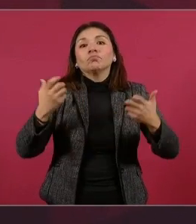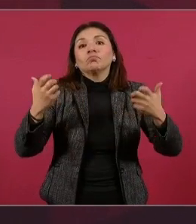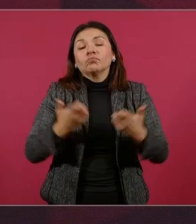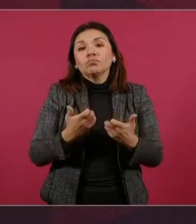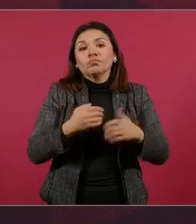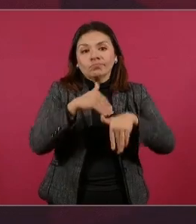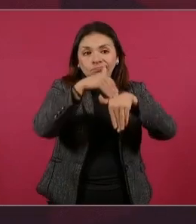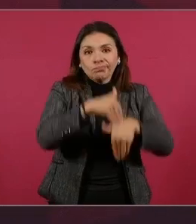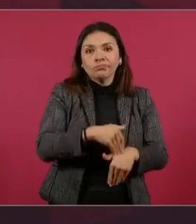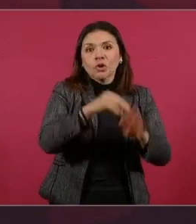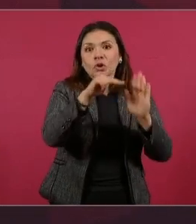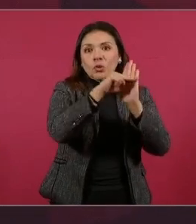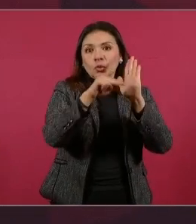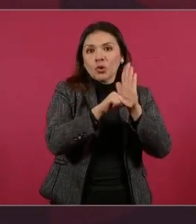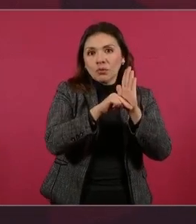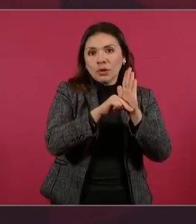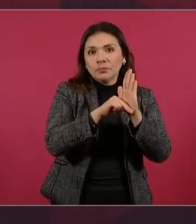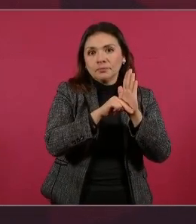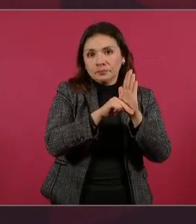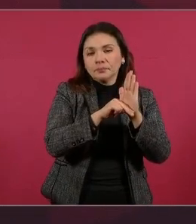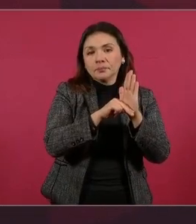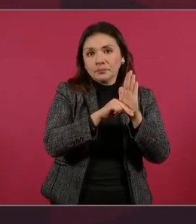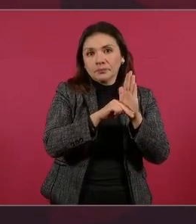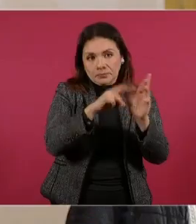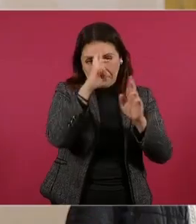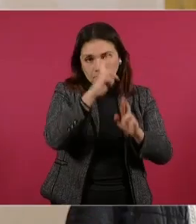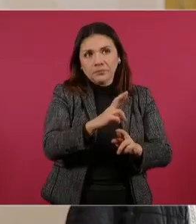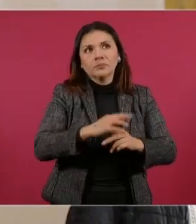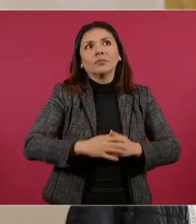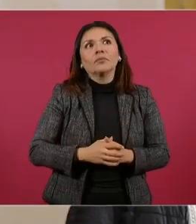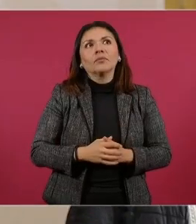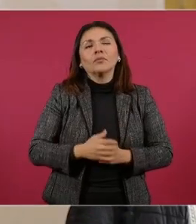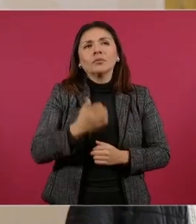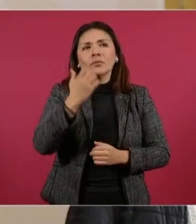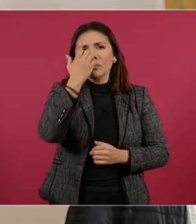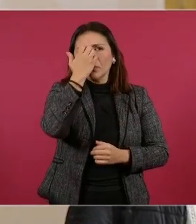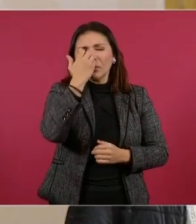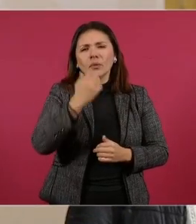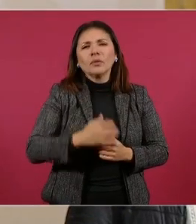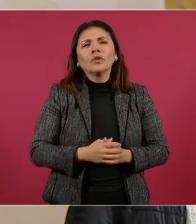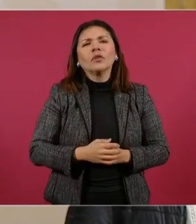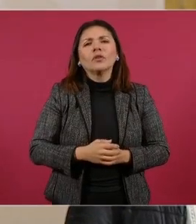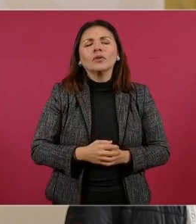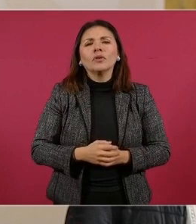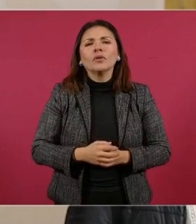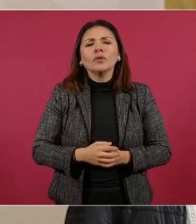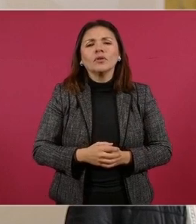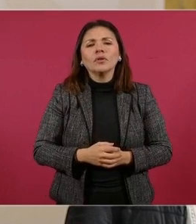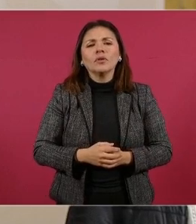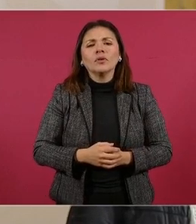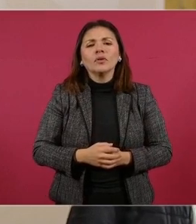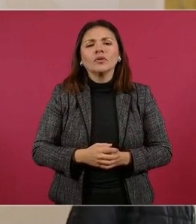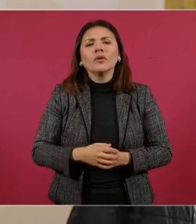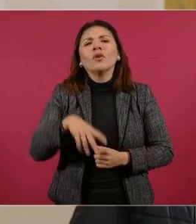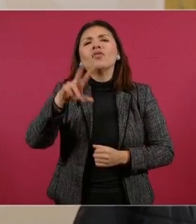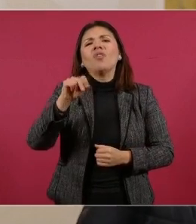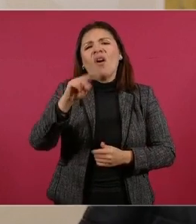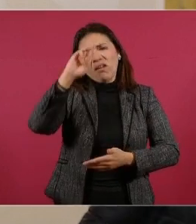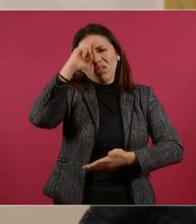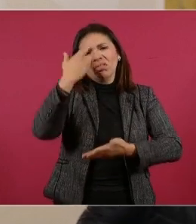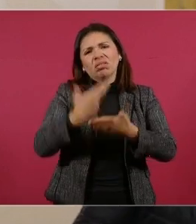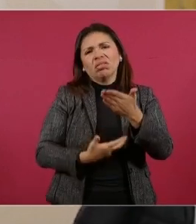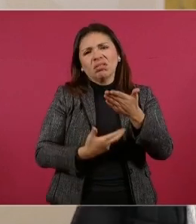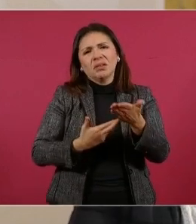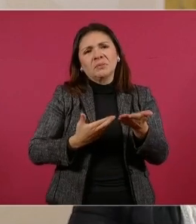las normas que no haya eh violaciones